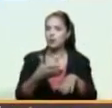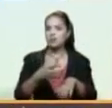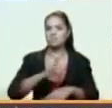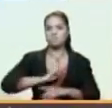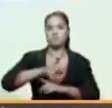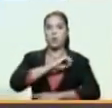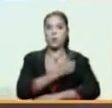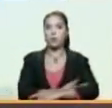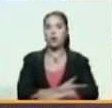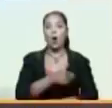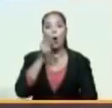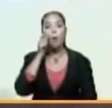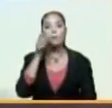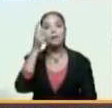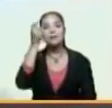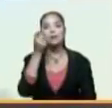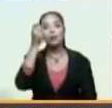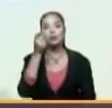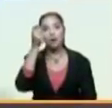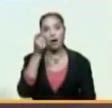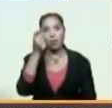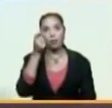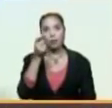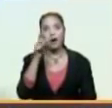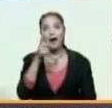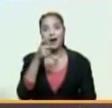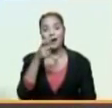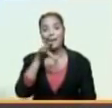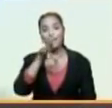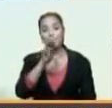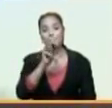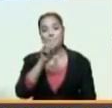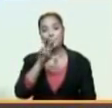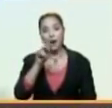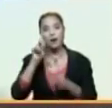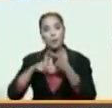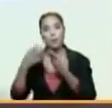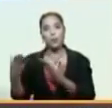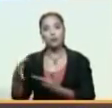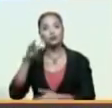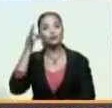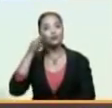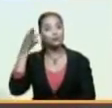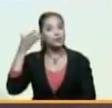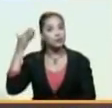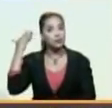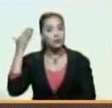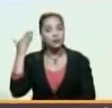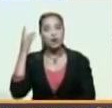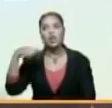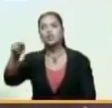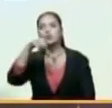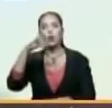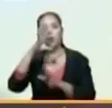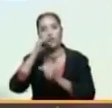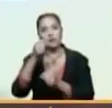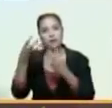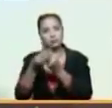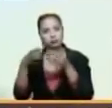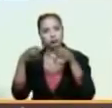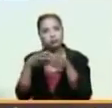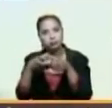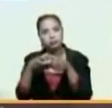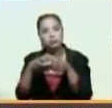en este caso el diputado Germán Ferrer, de ser el cónyuge del fiscal general de la República y sus fiscales de confianza,